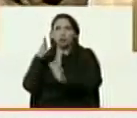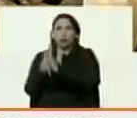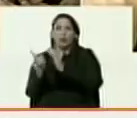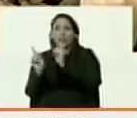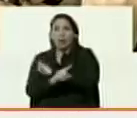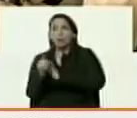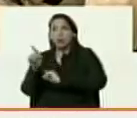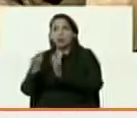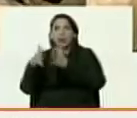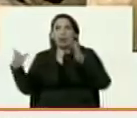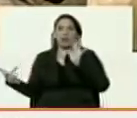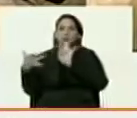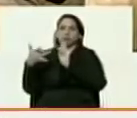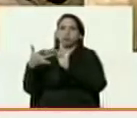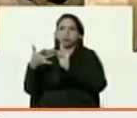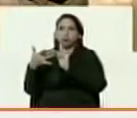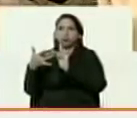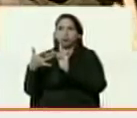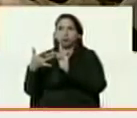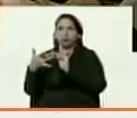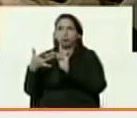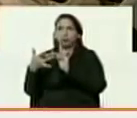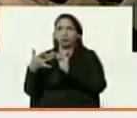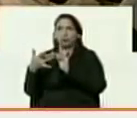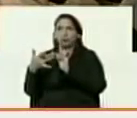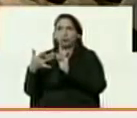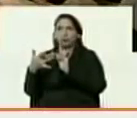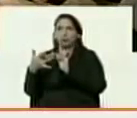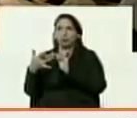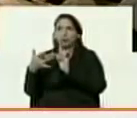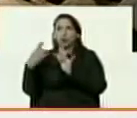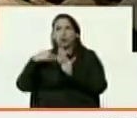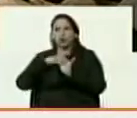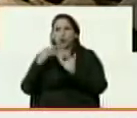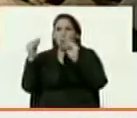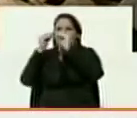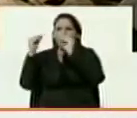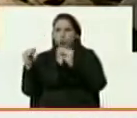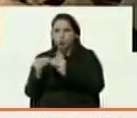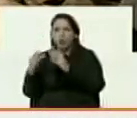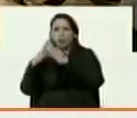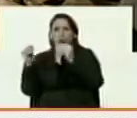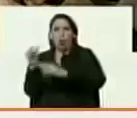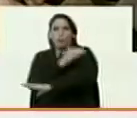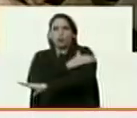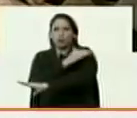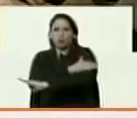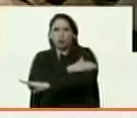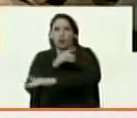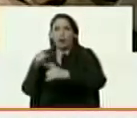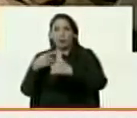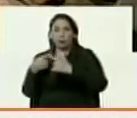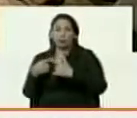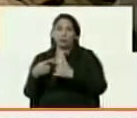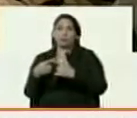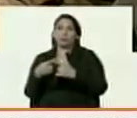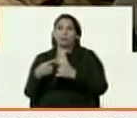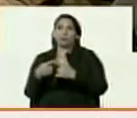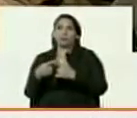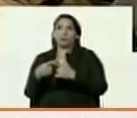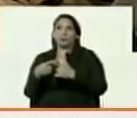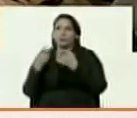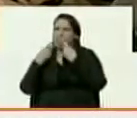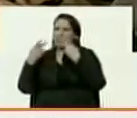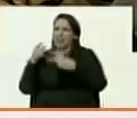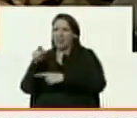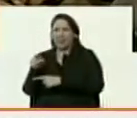coincidencia que nos acuerda a todos. De tal manera que plantear eso en